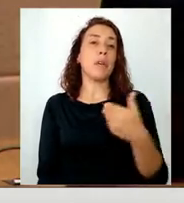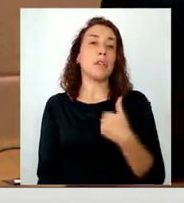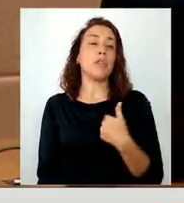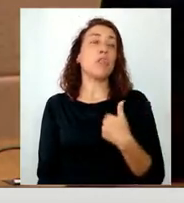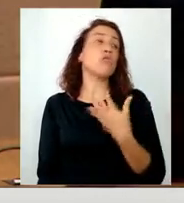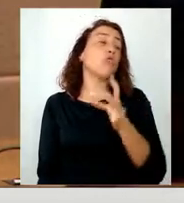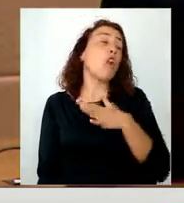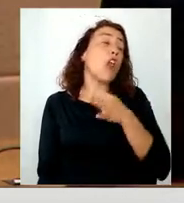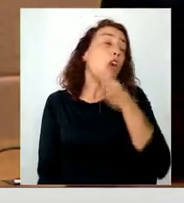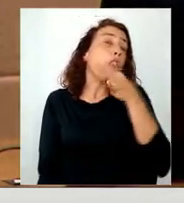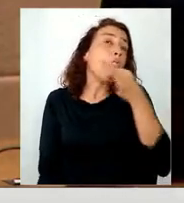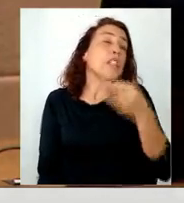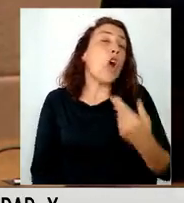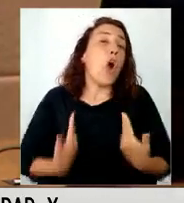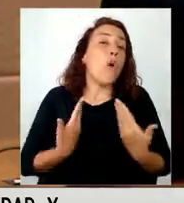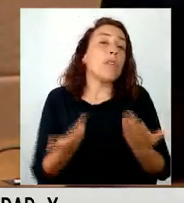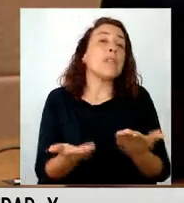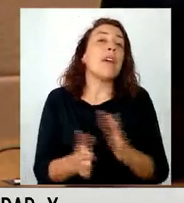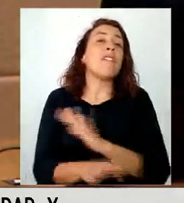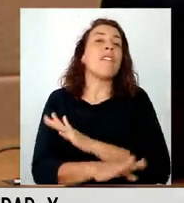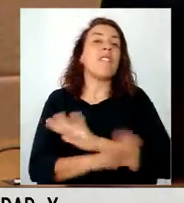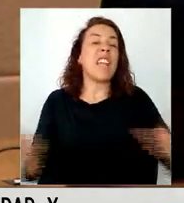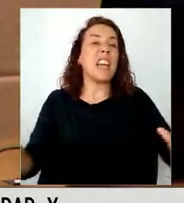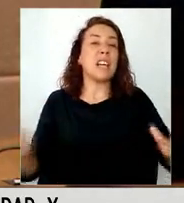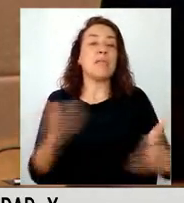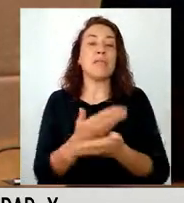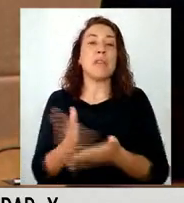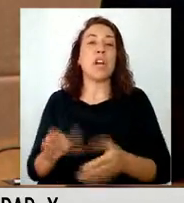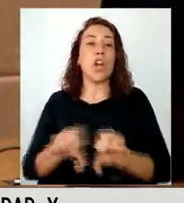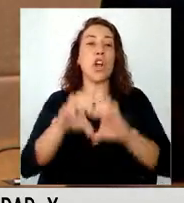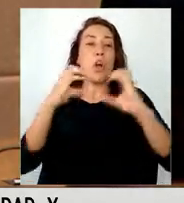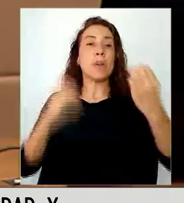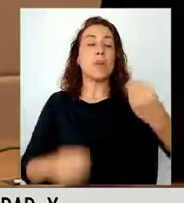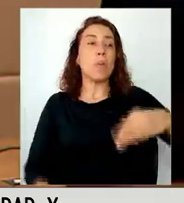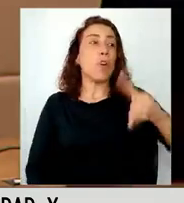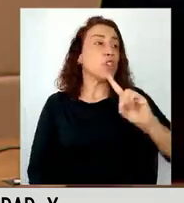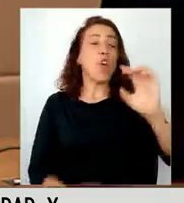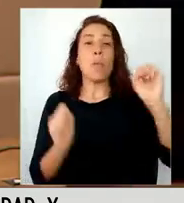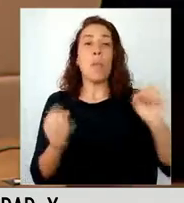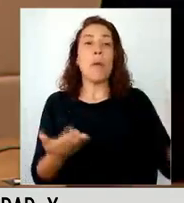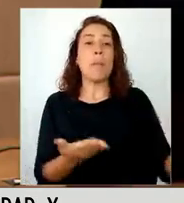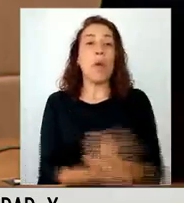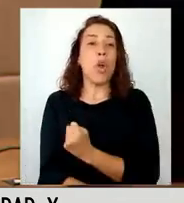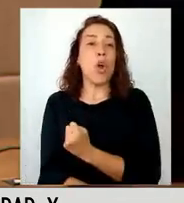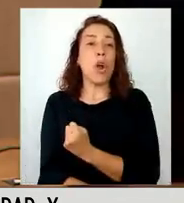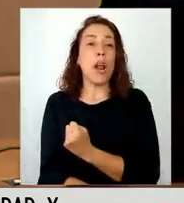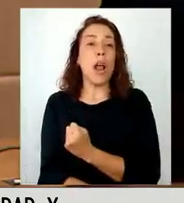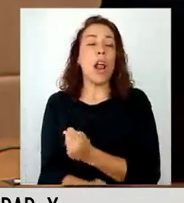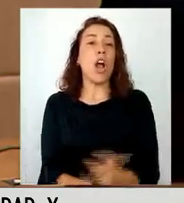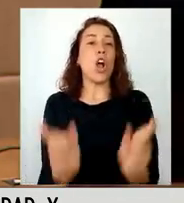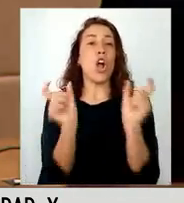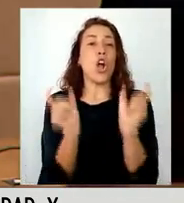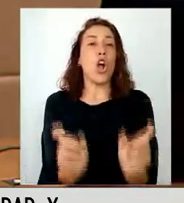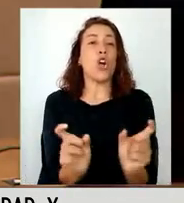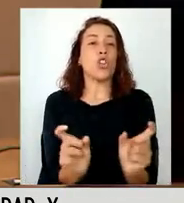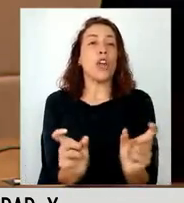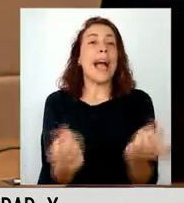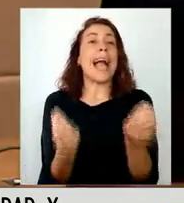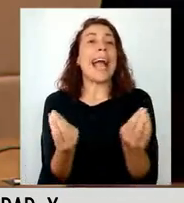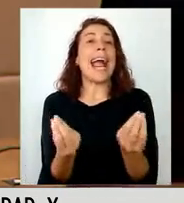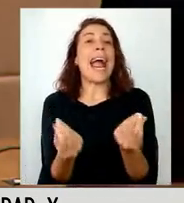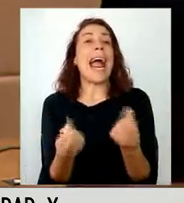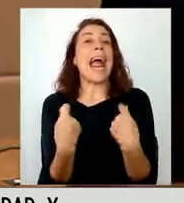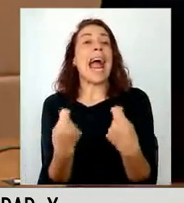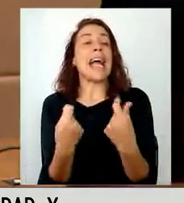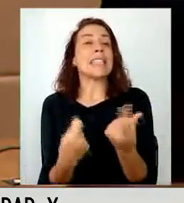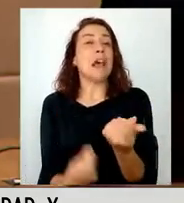eliminar las corporaciones municipales es que no logramos de verdad controlar lo que se está haciendo con esas plantas y